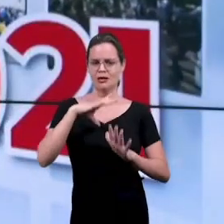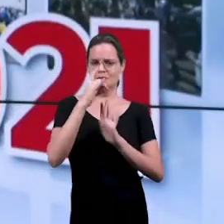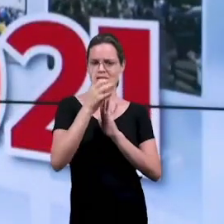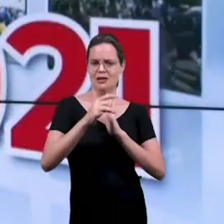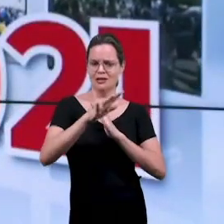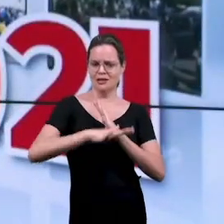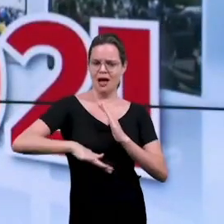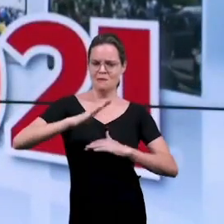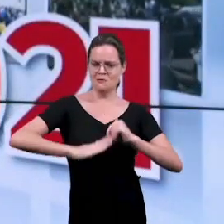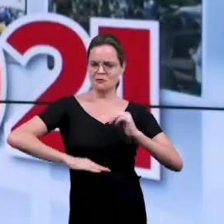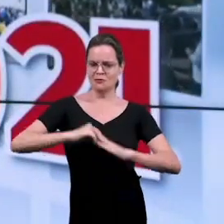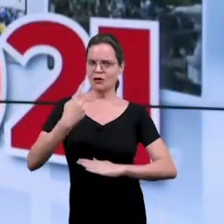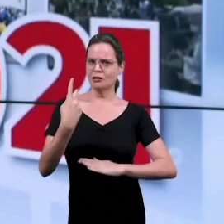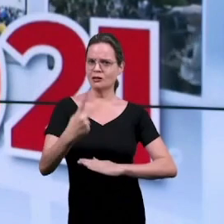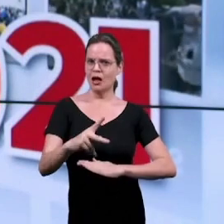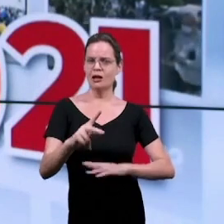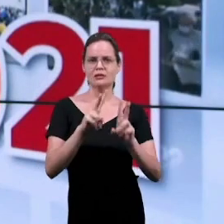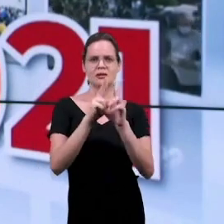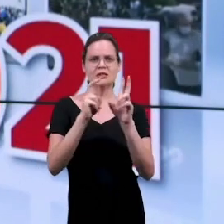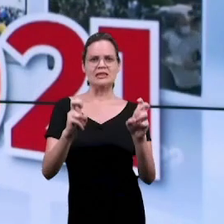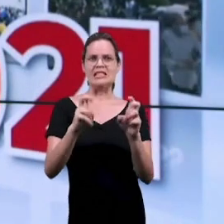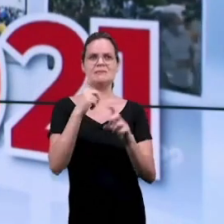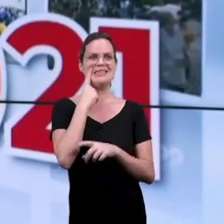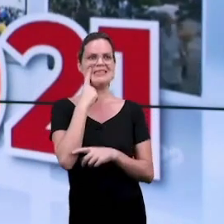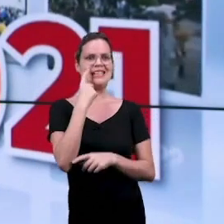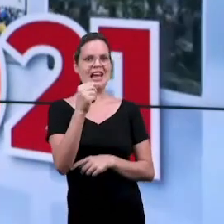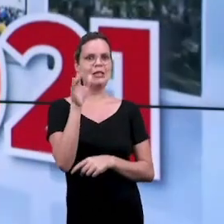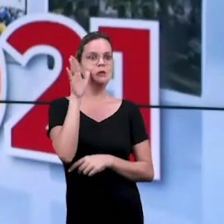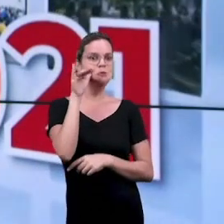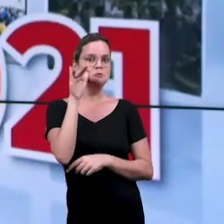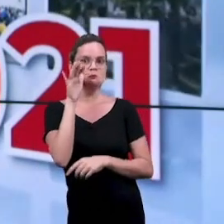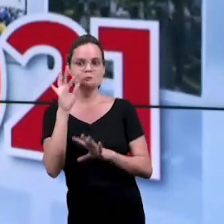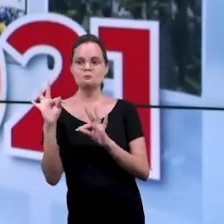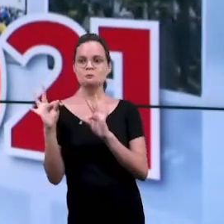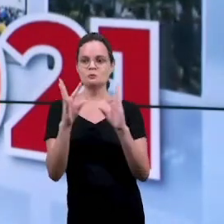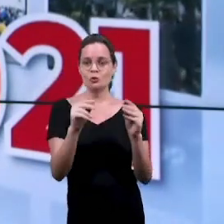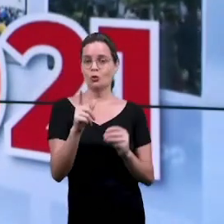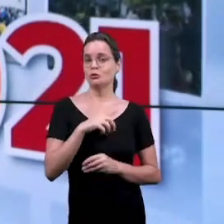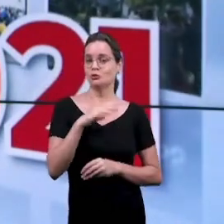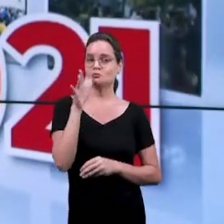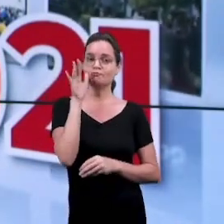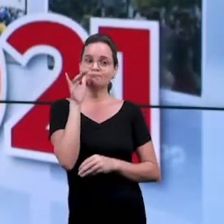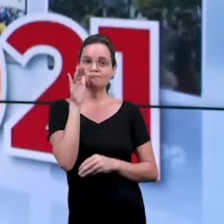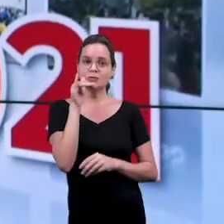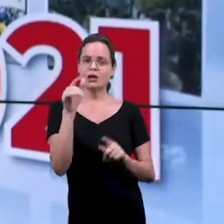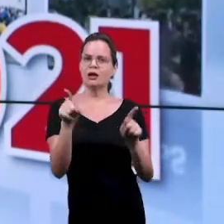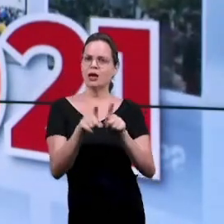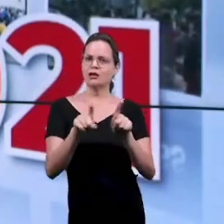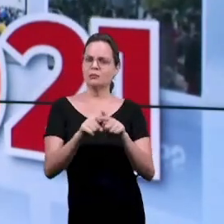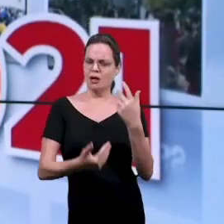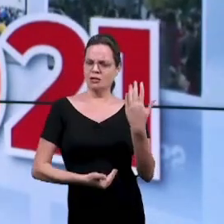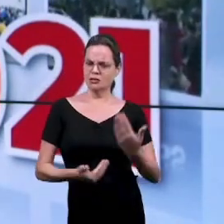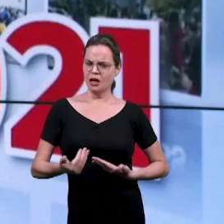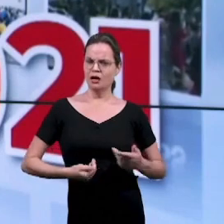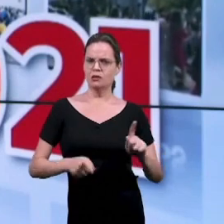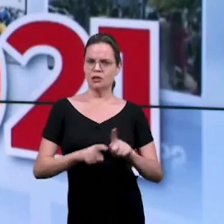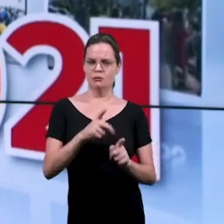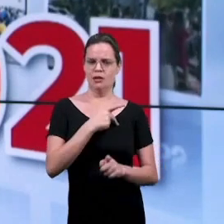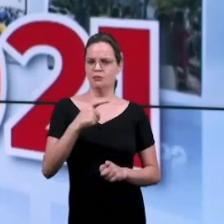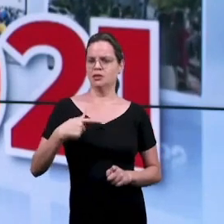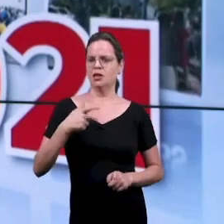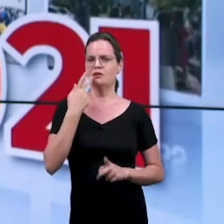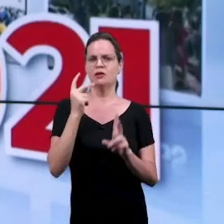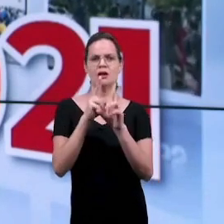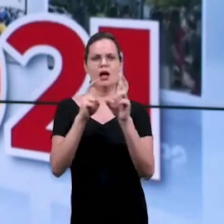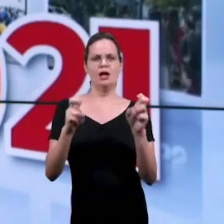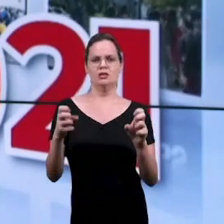recibe nuestros hermanos, siempre especialistas en sus áreas de actuación, para hablar sobre temas de interés de todos nosotros.